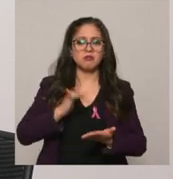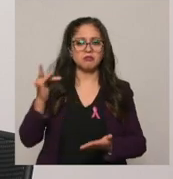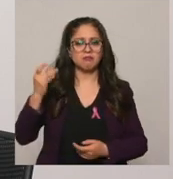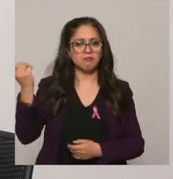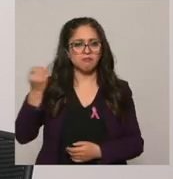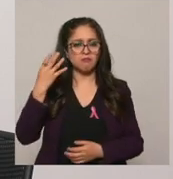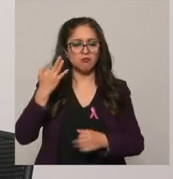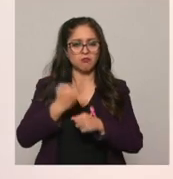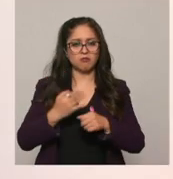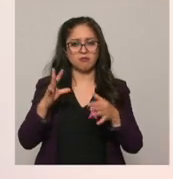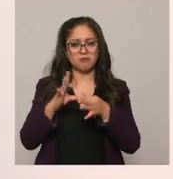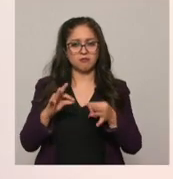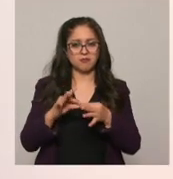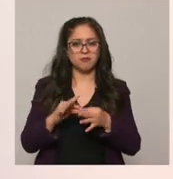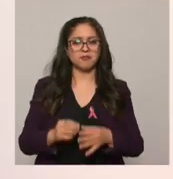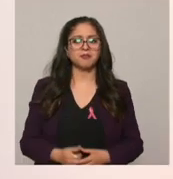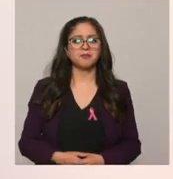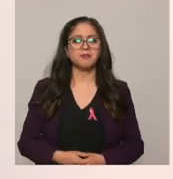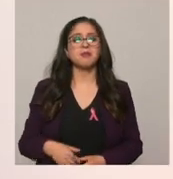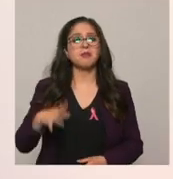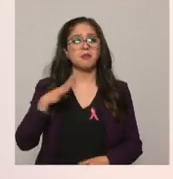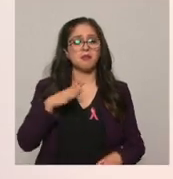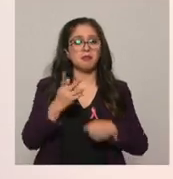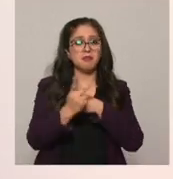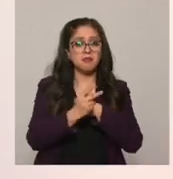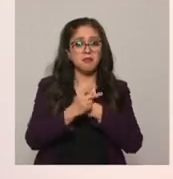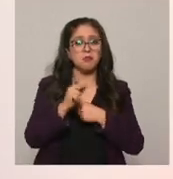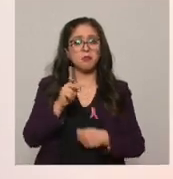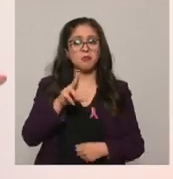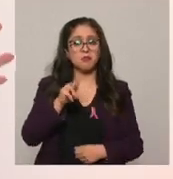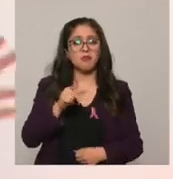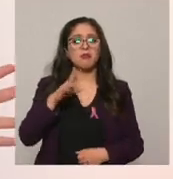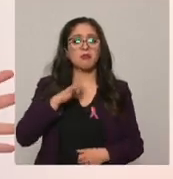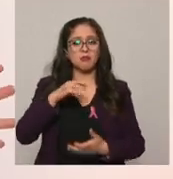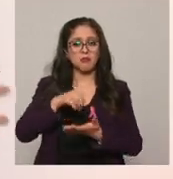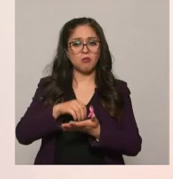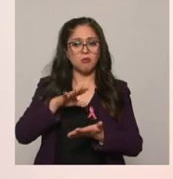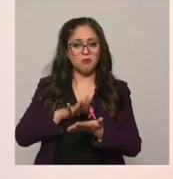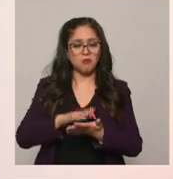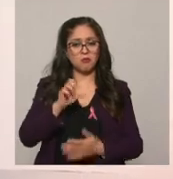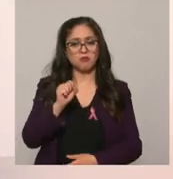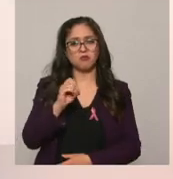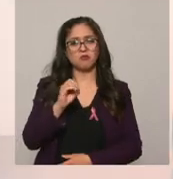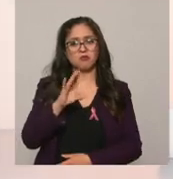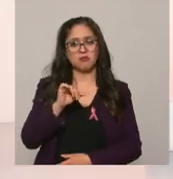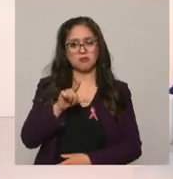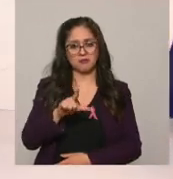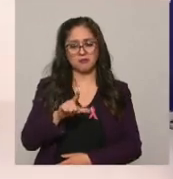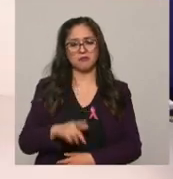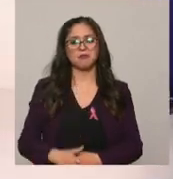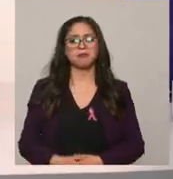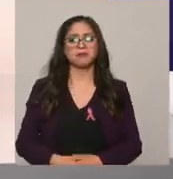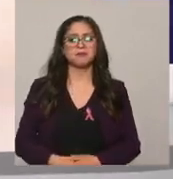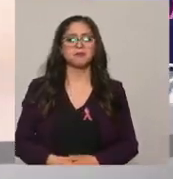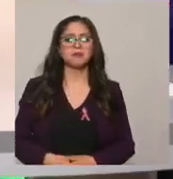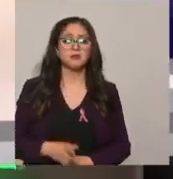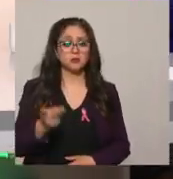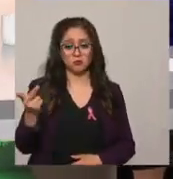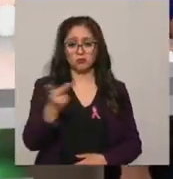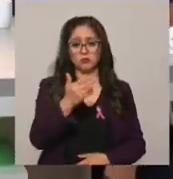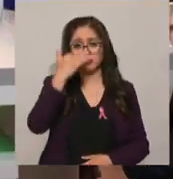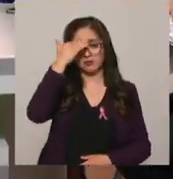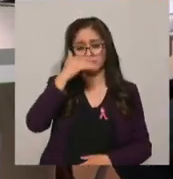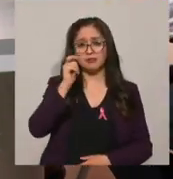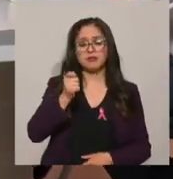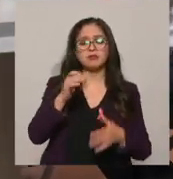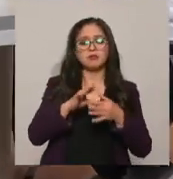Sin duda, es televisión pública y hay un compromiso social. A ver, Gerardo, Kenia, ustedes saben de este caso de Itzayana. ¿Qué es lo que